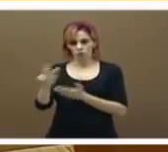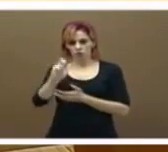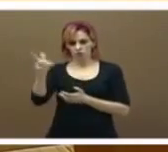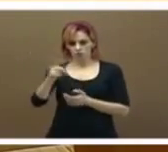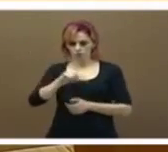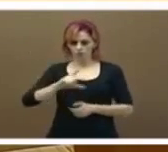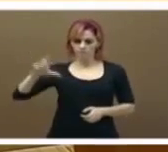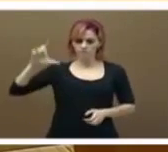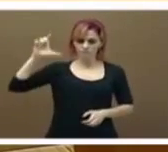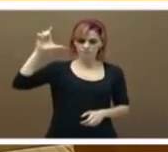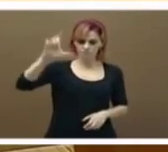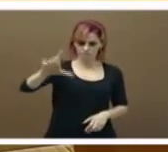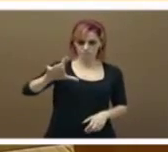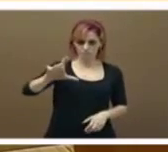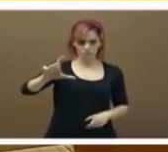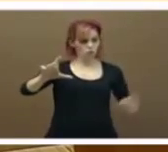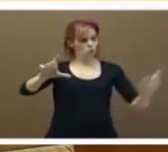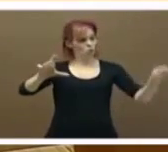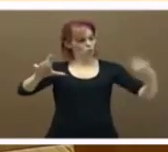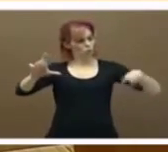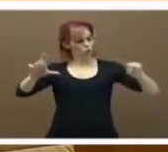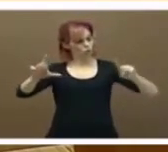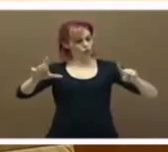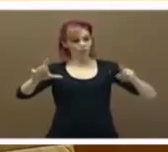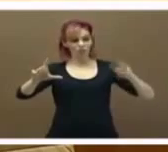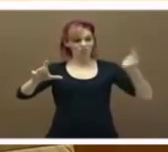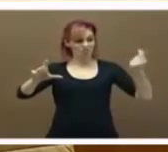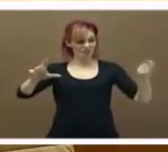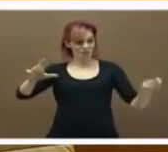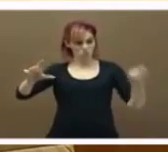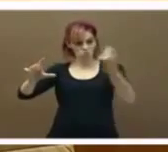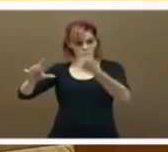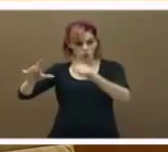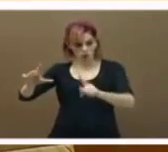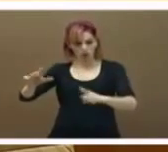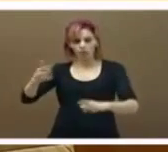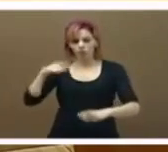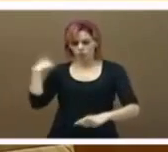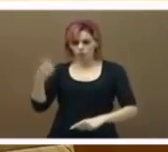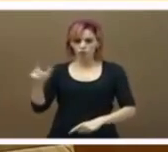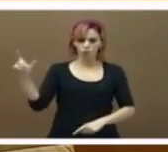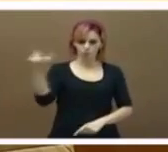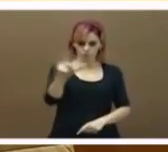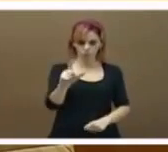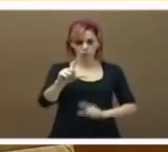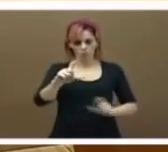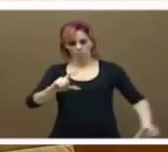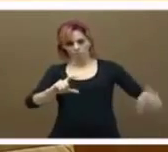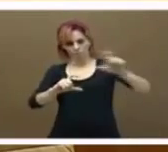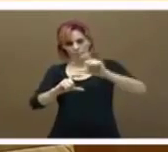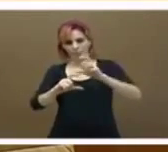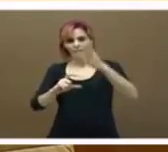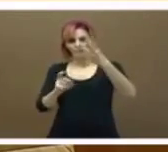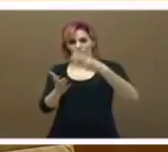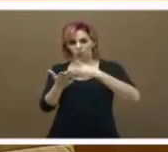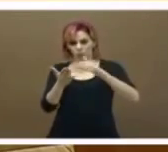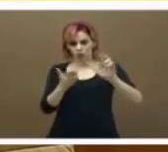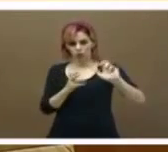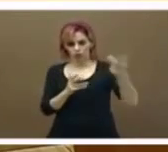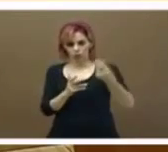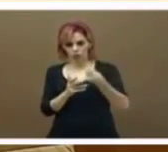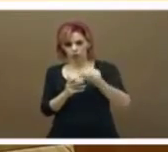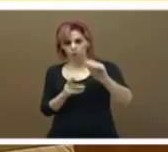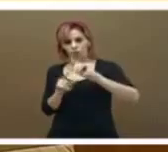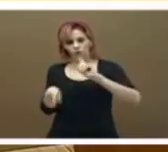las rentas básicas que ustedes quedaron sin cubrir. Hemos dotado con 3 millones de euros una nueva convocatoria y hemos